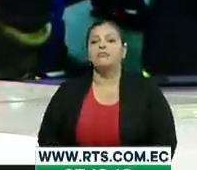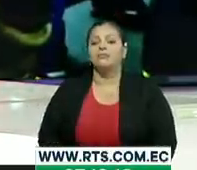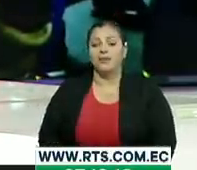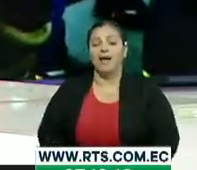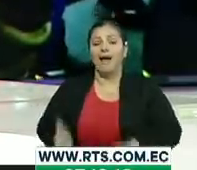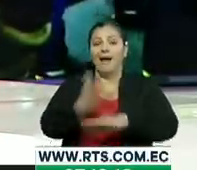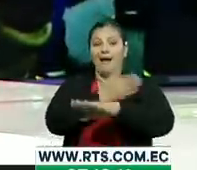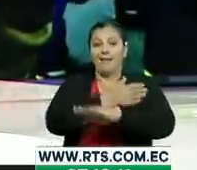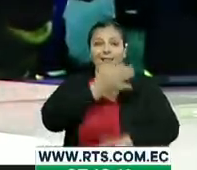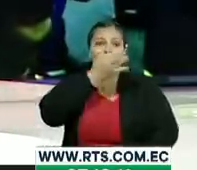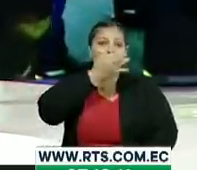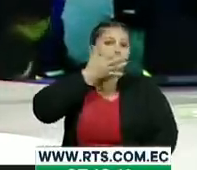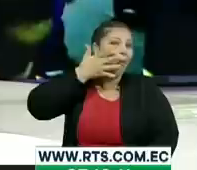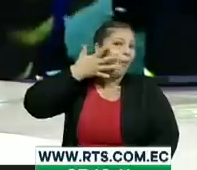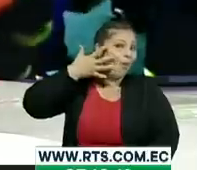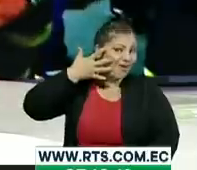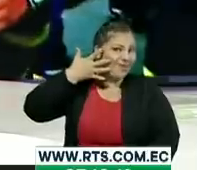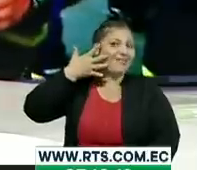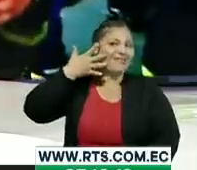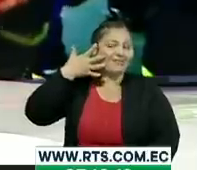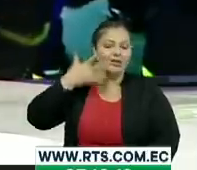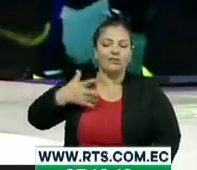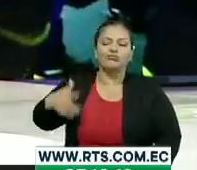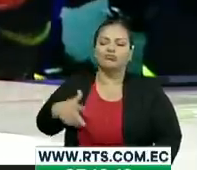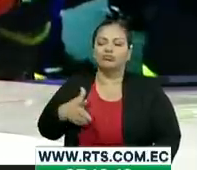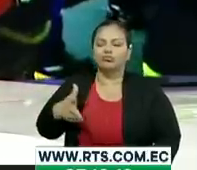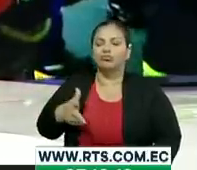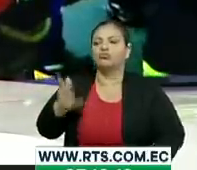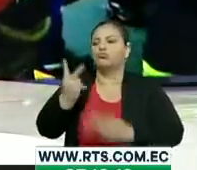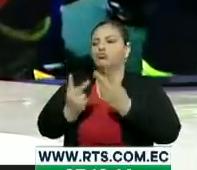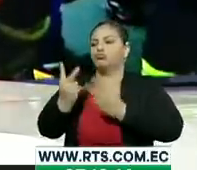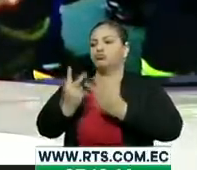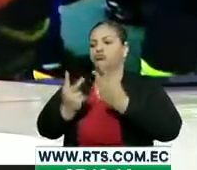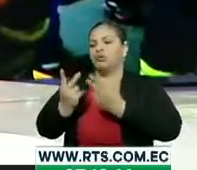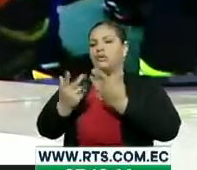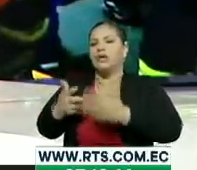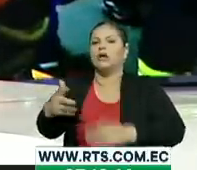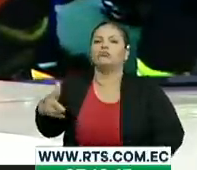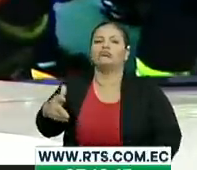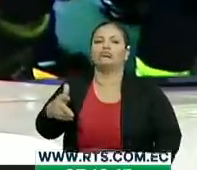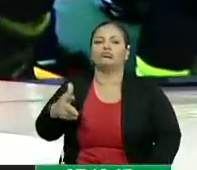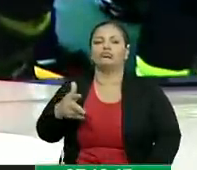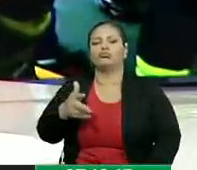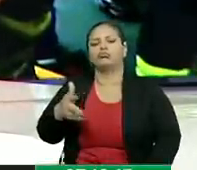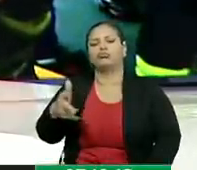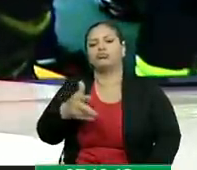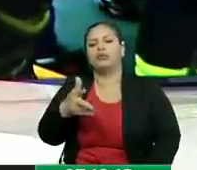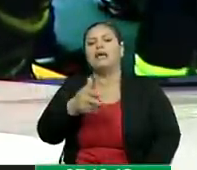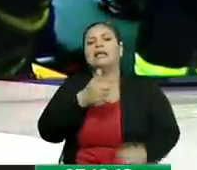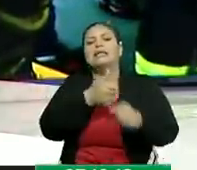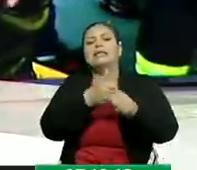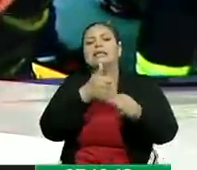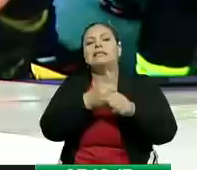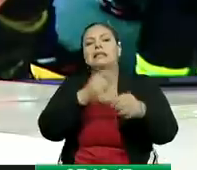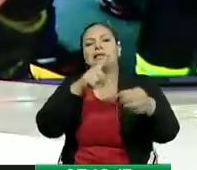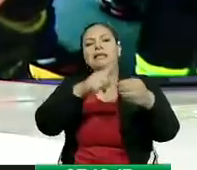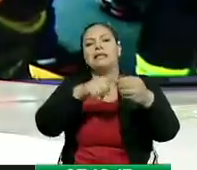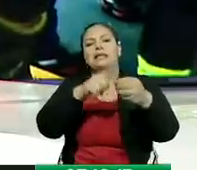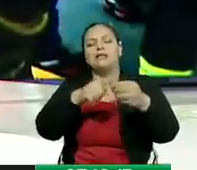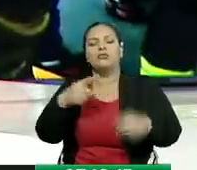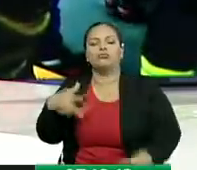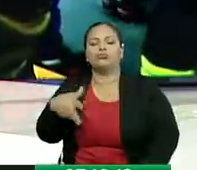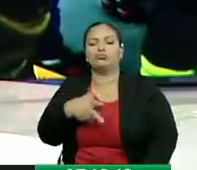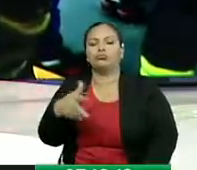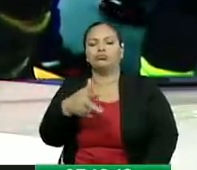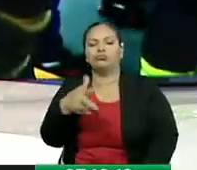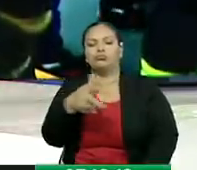oriente ecuatoriano, y cuando ya estaba a unos 30, 40 minutos de la capital, se da este lamentable percance que